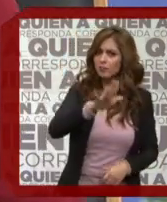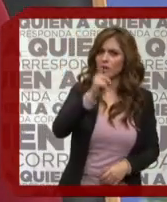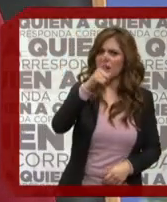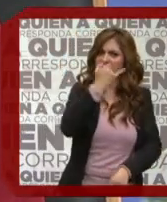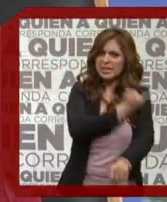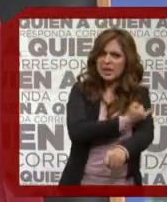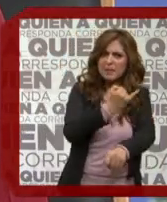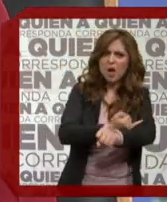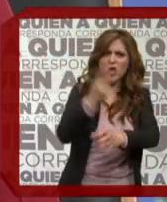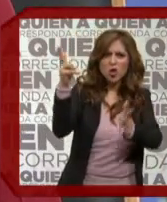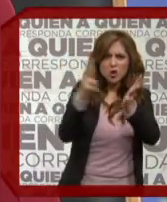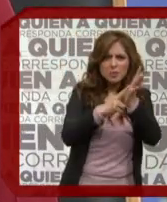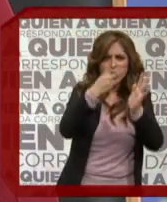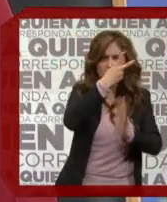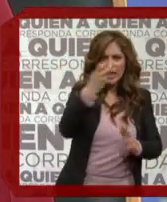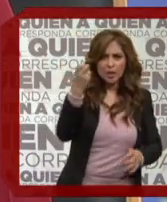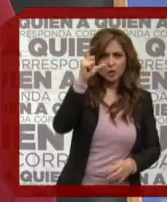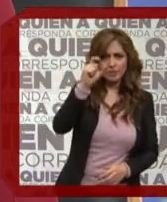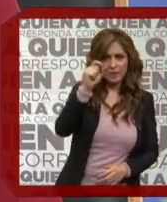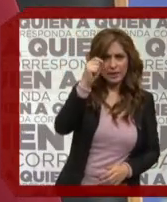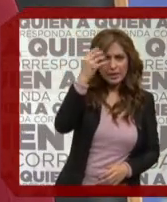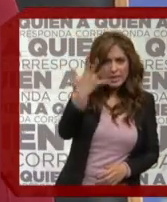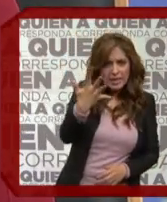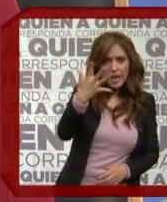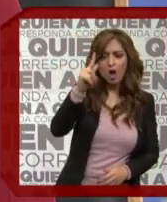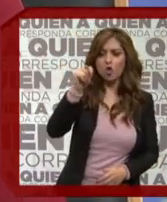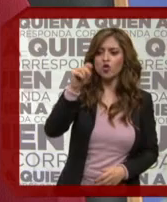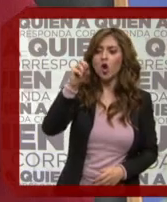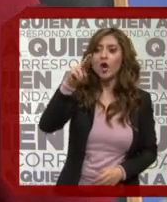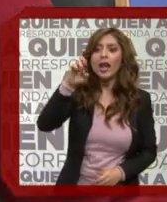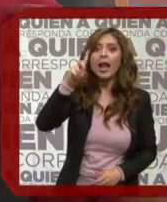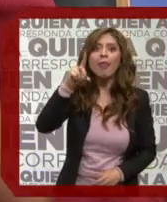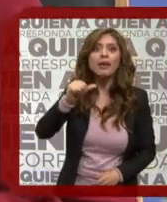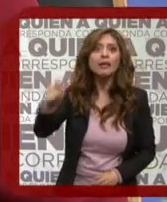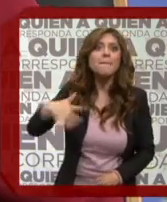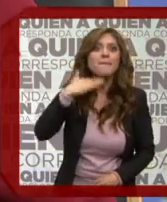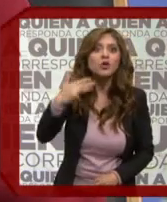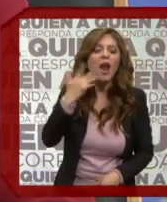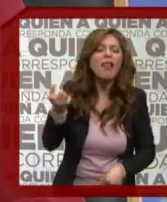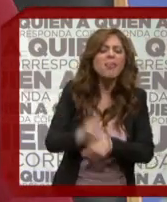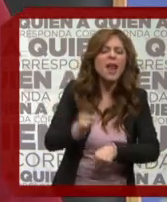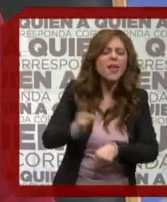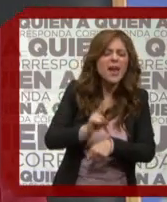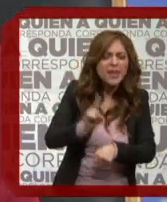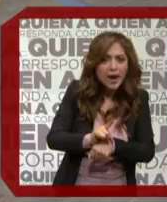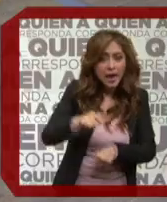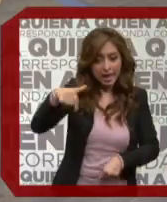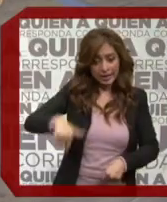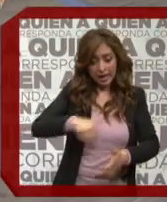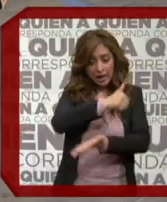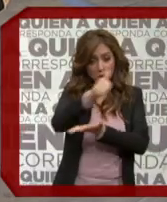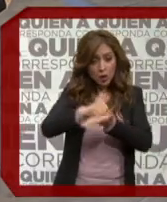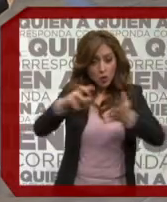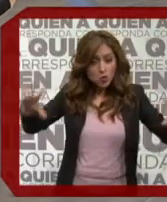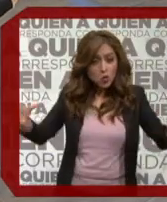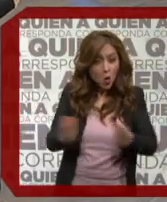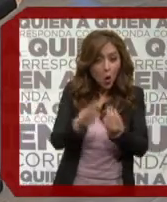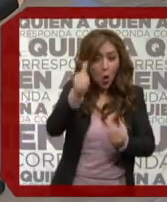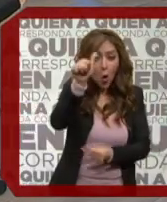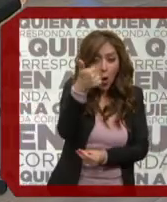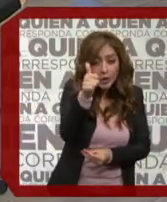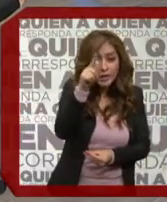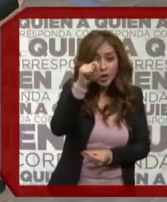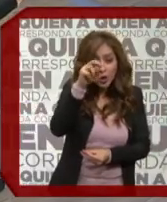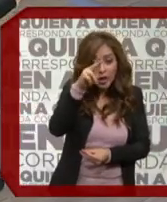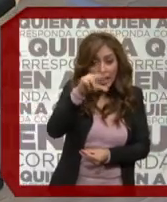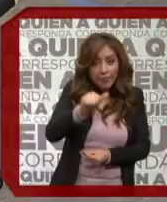2225 toneladas de basura diariamente. En toda la ciudad se generan 11 toneladas. en Iztapalapa